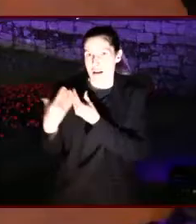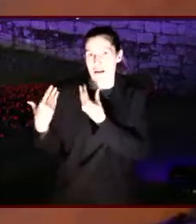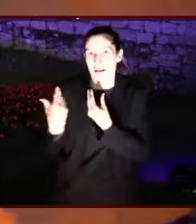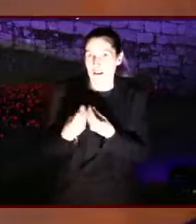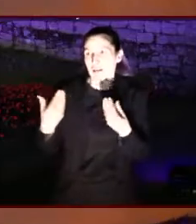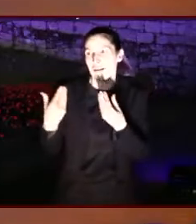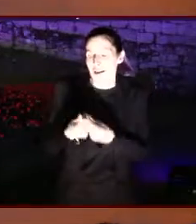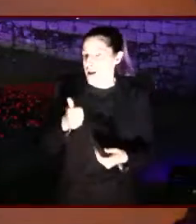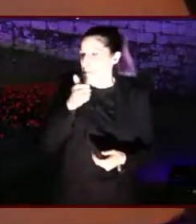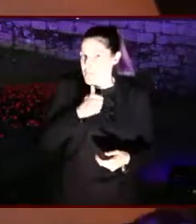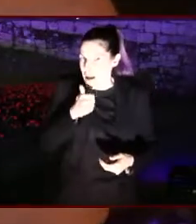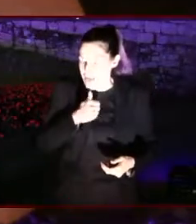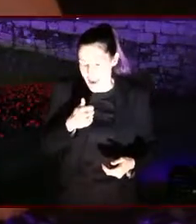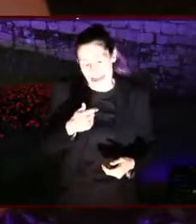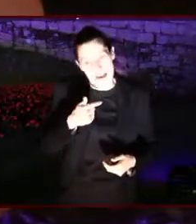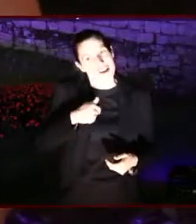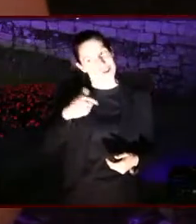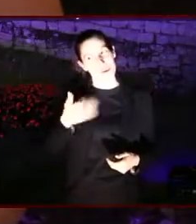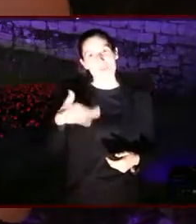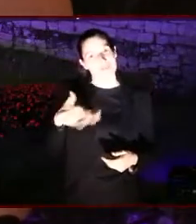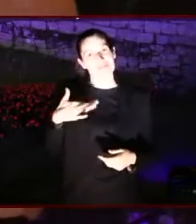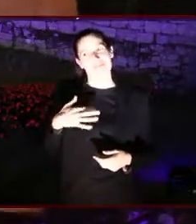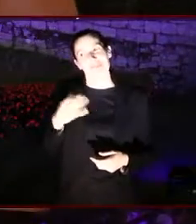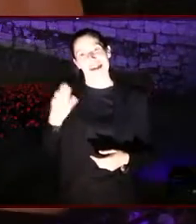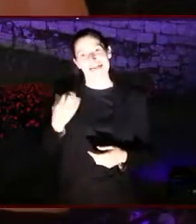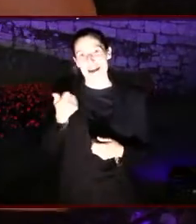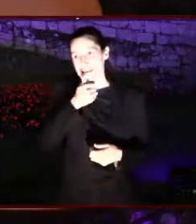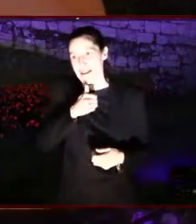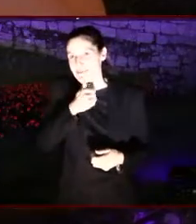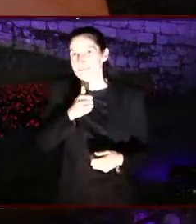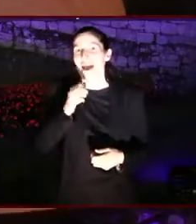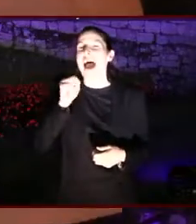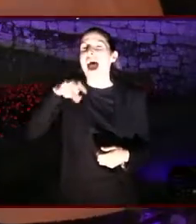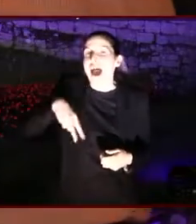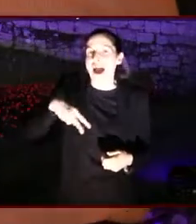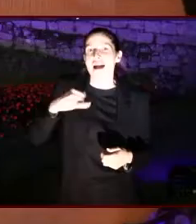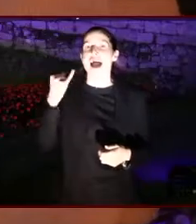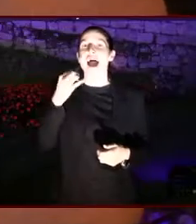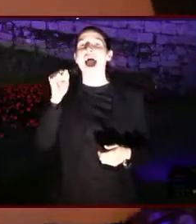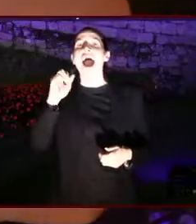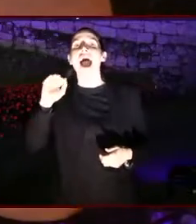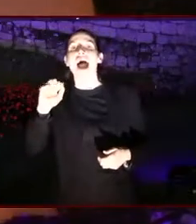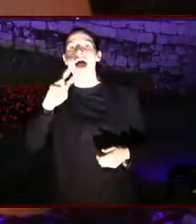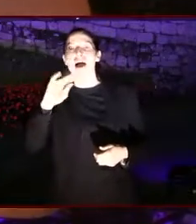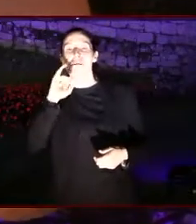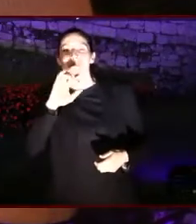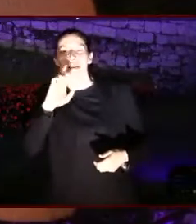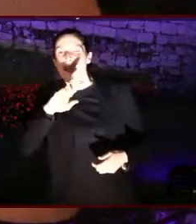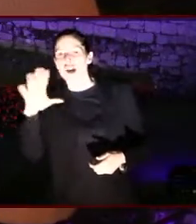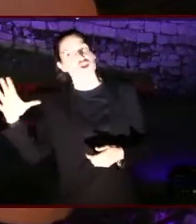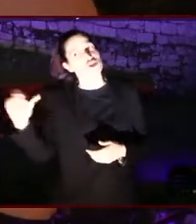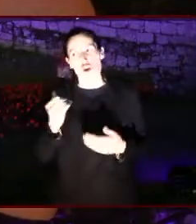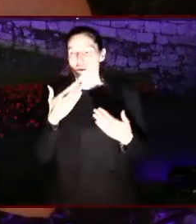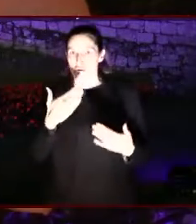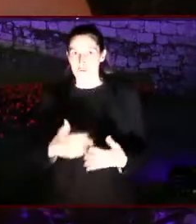Mucha paciencia, sobre todo conmigo. Yo creo que Ann, Javier, todos. ¿Y con qué te quedas más de teu